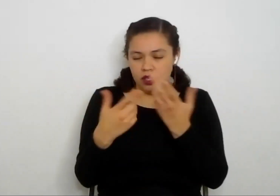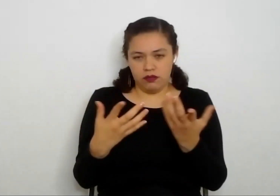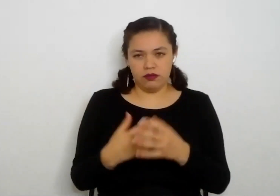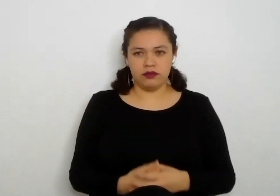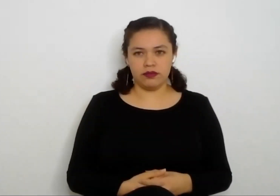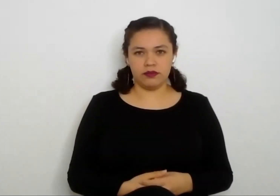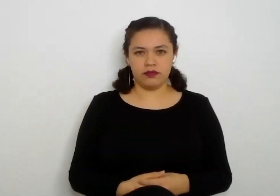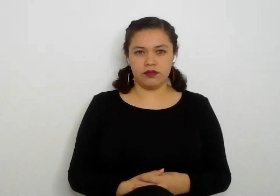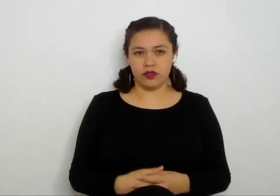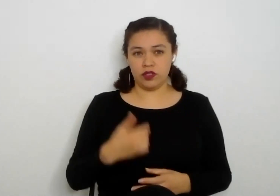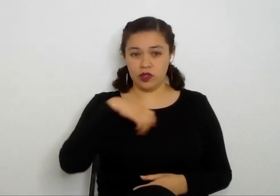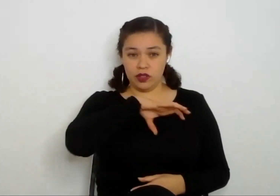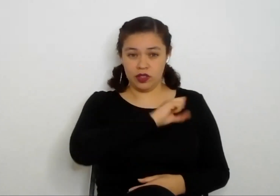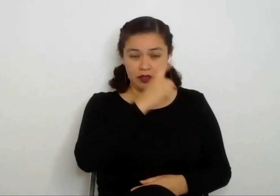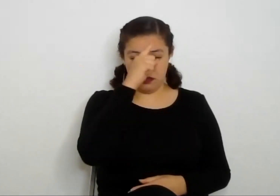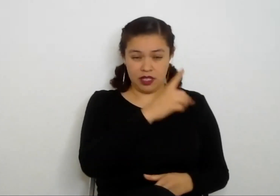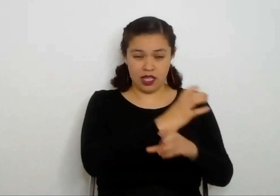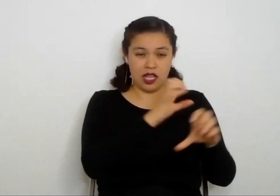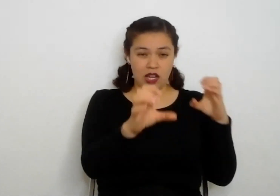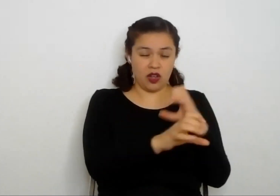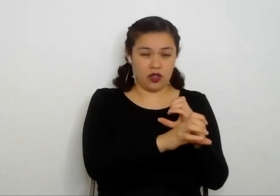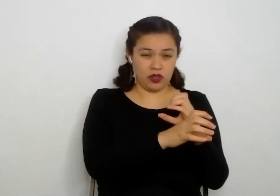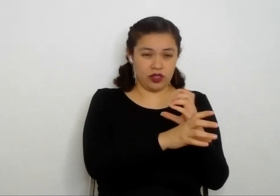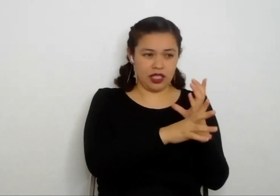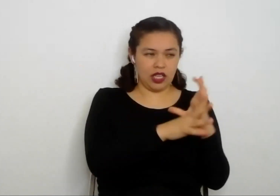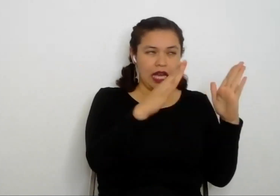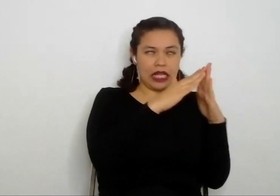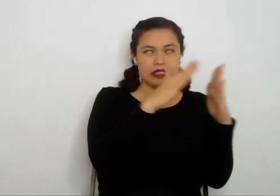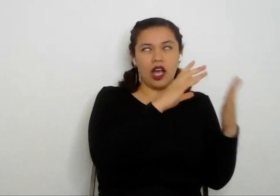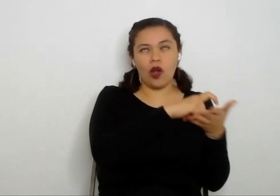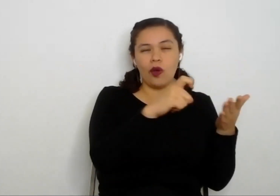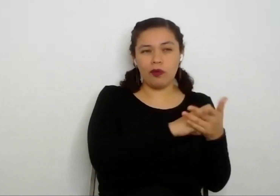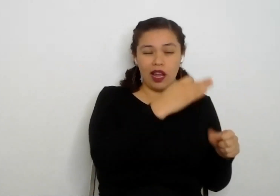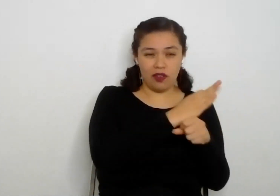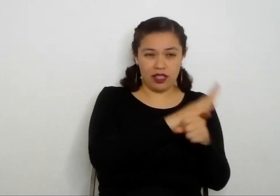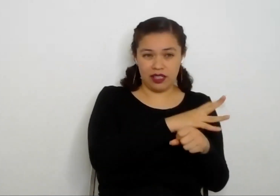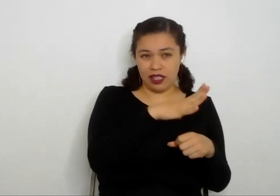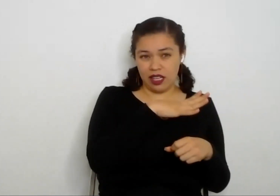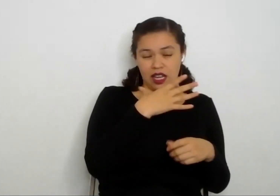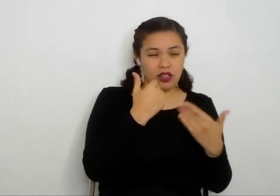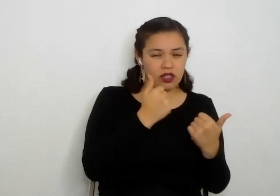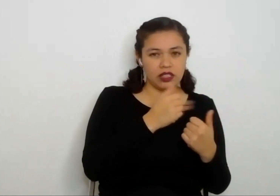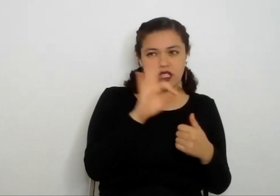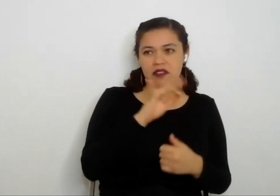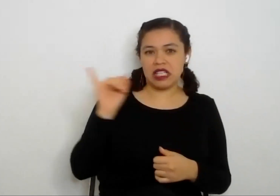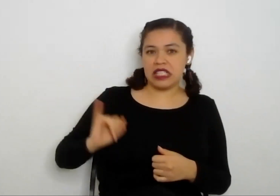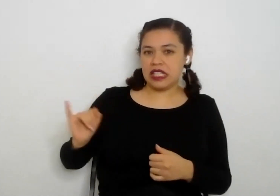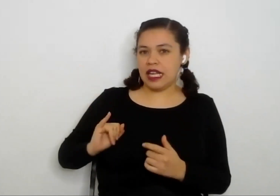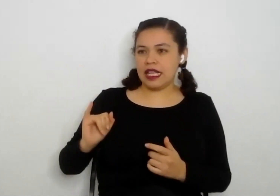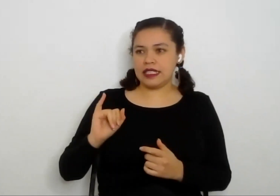Yo no soy un fan de bien raíz, y menos con las tasas actuales, ¿no? Quizá fue un negocio cuando las tasas de interés son muy